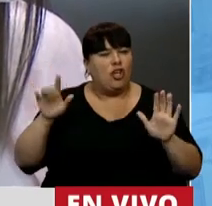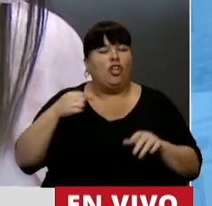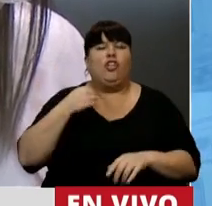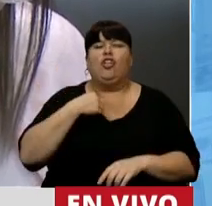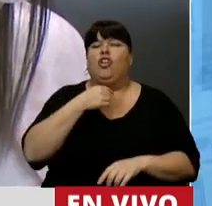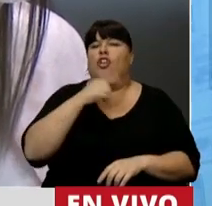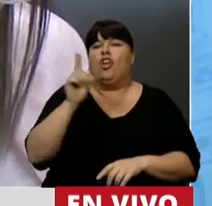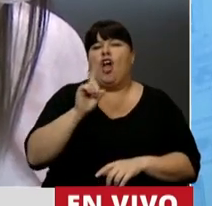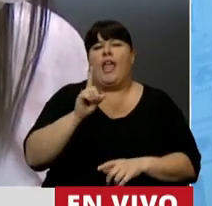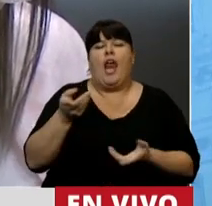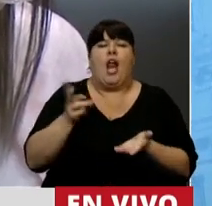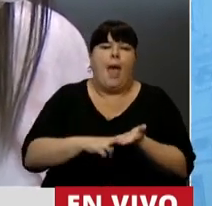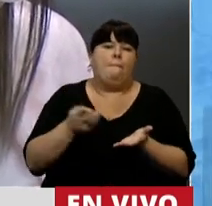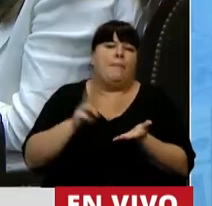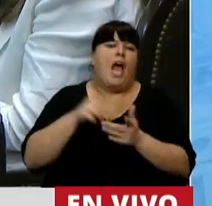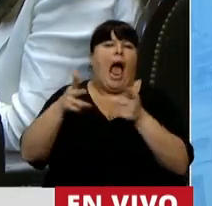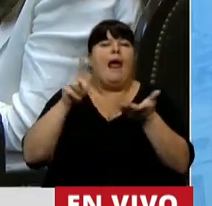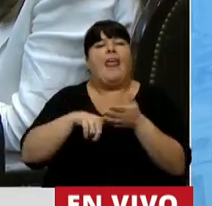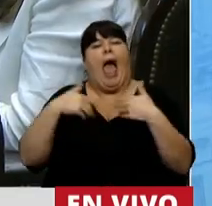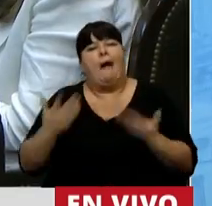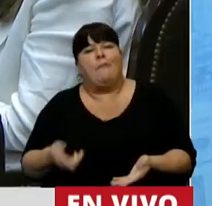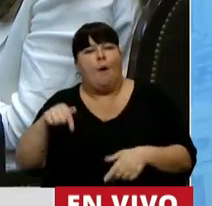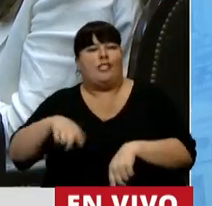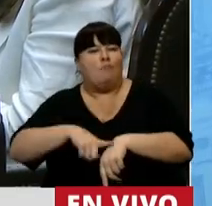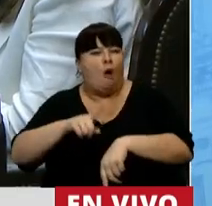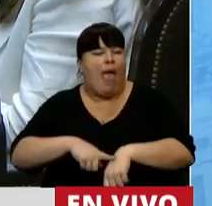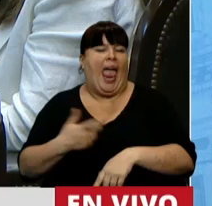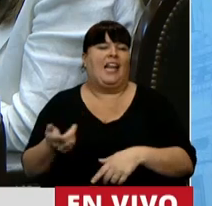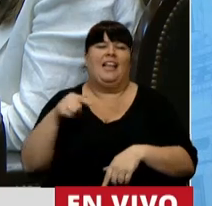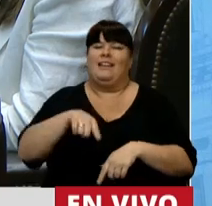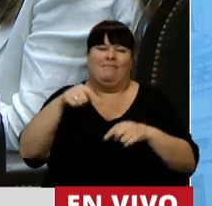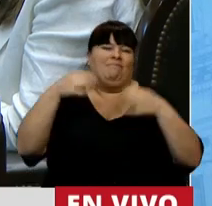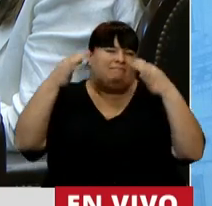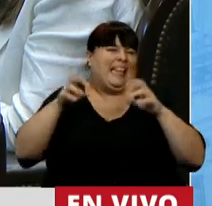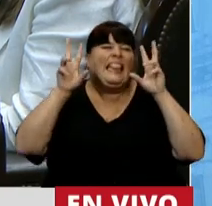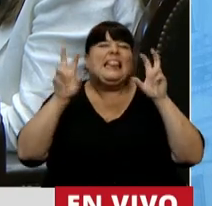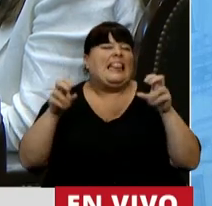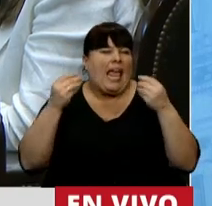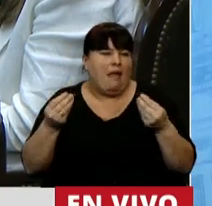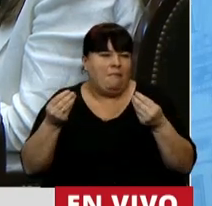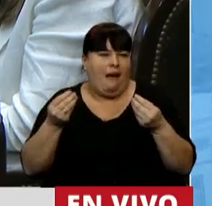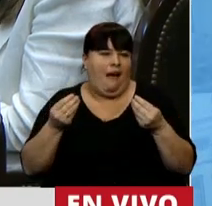quiero ser reiterativo, muchos hablaban de oportunismo. Esto es una cuestión, obviamente,